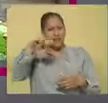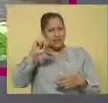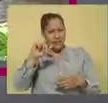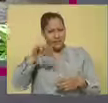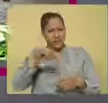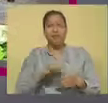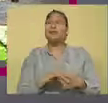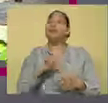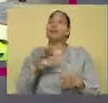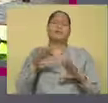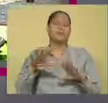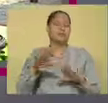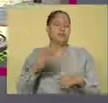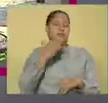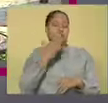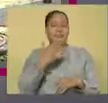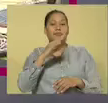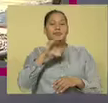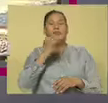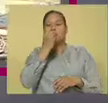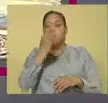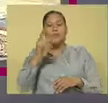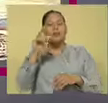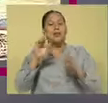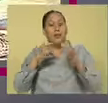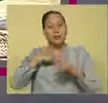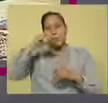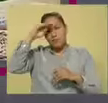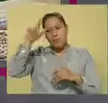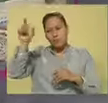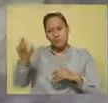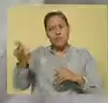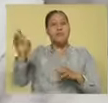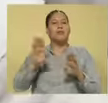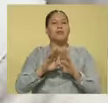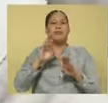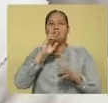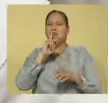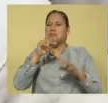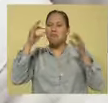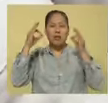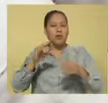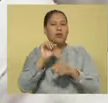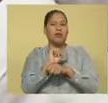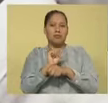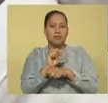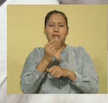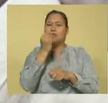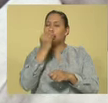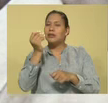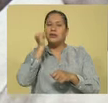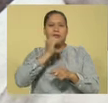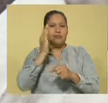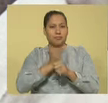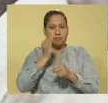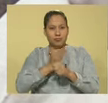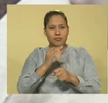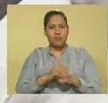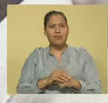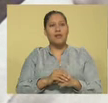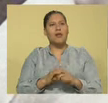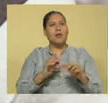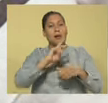Ay, sí, qué maravilla. Yo lo consideré como yo creo que el mejor actor cómico de